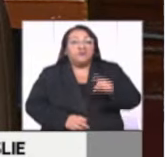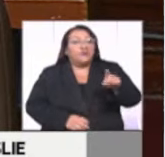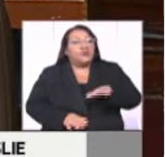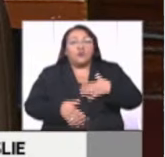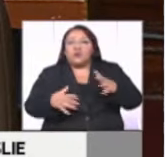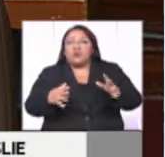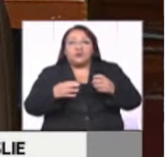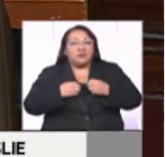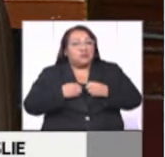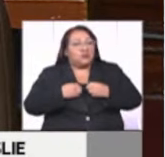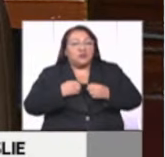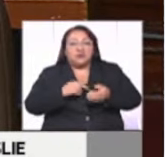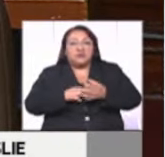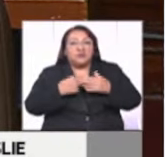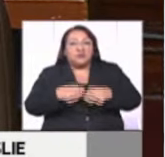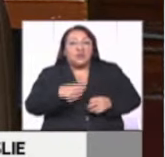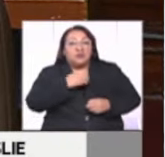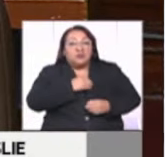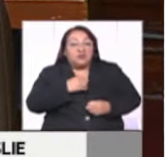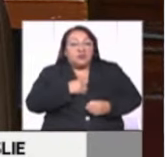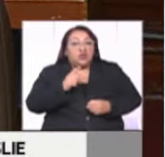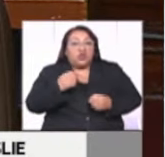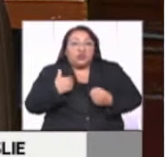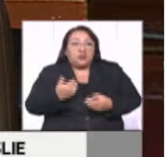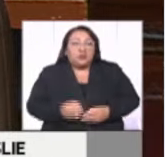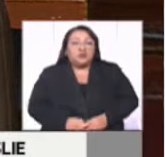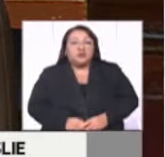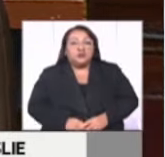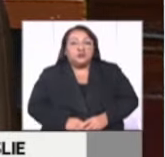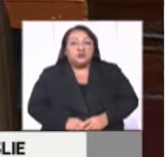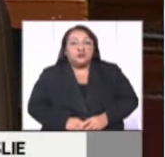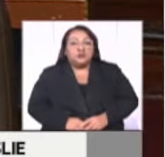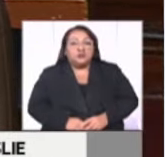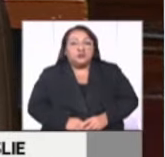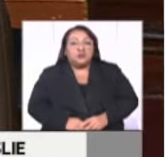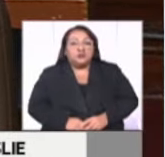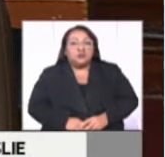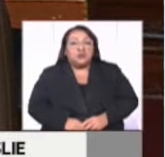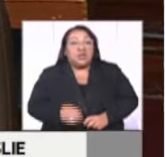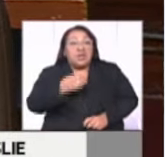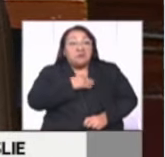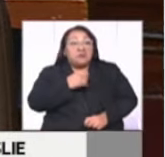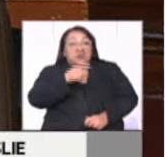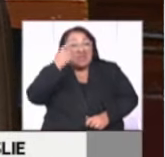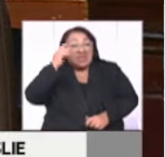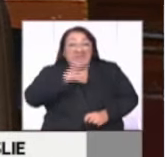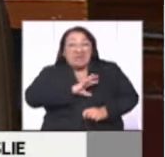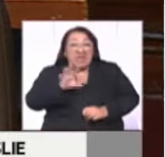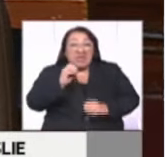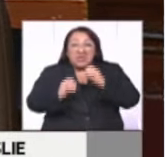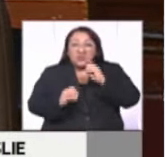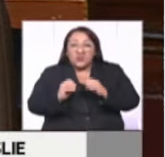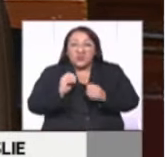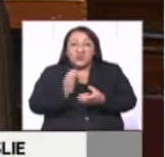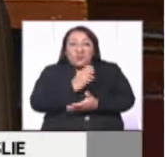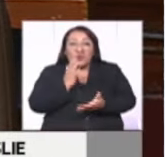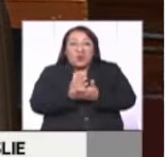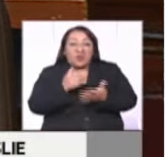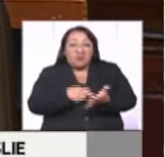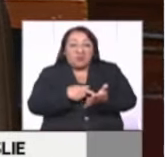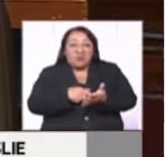Corresponde, ya que el Ejecutivo no tiene la capacidad de corregir este tipo